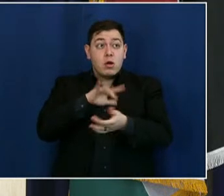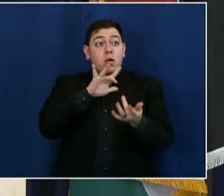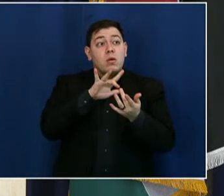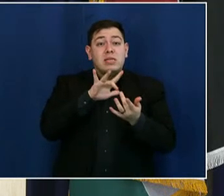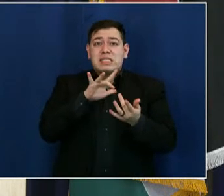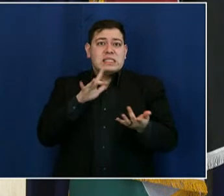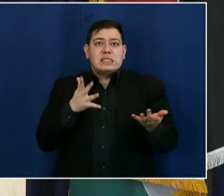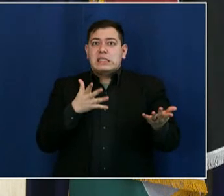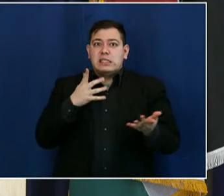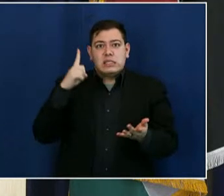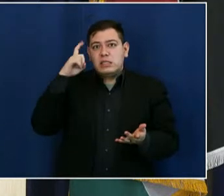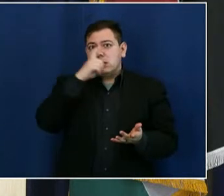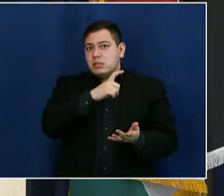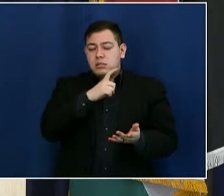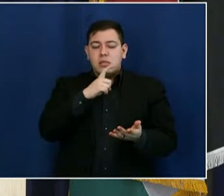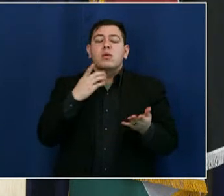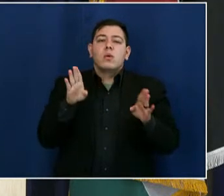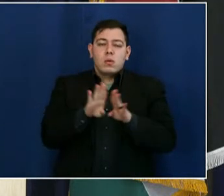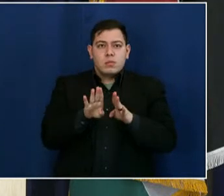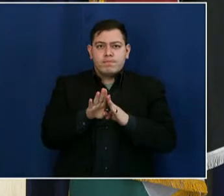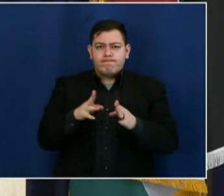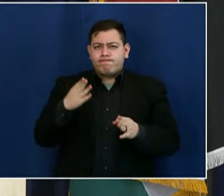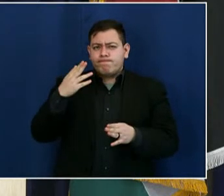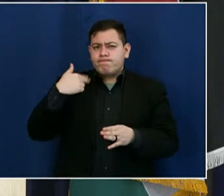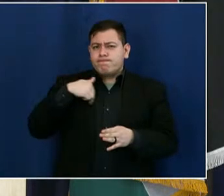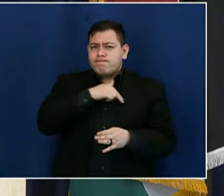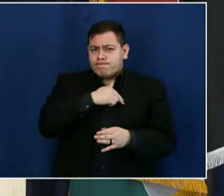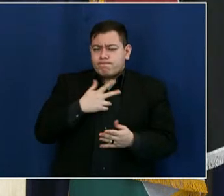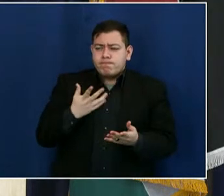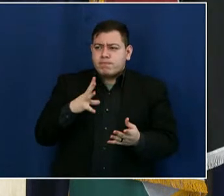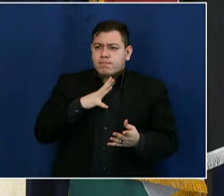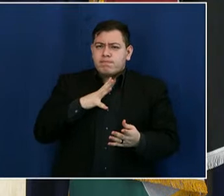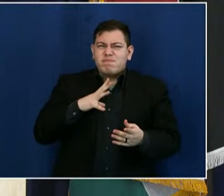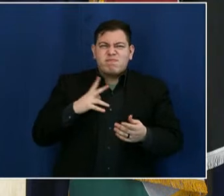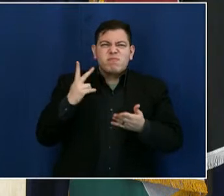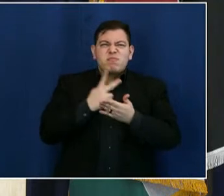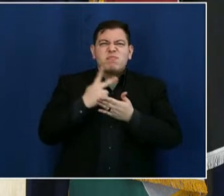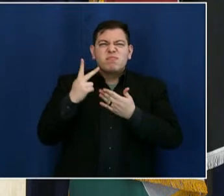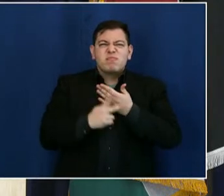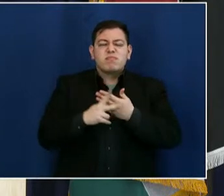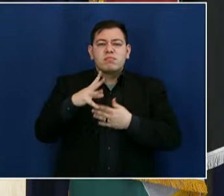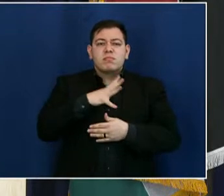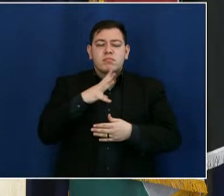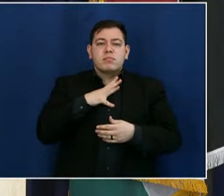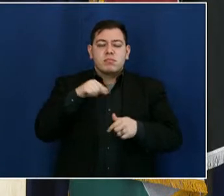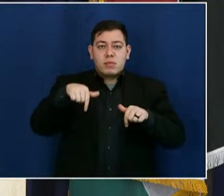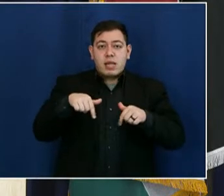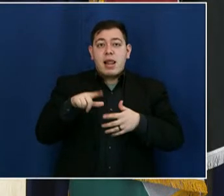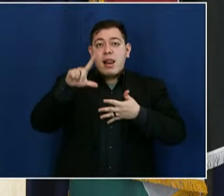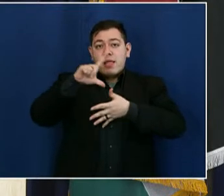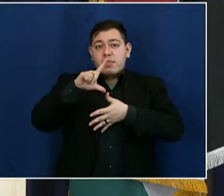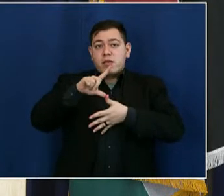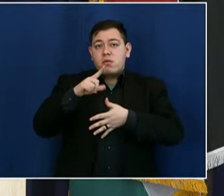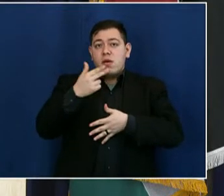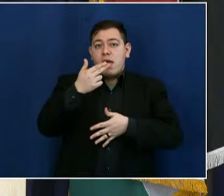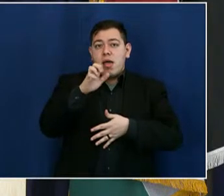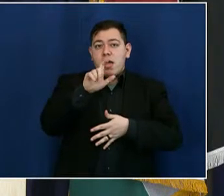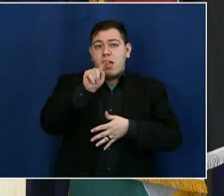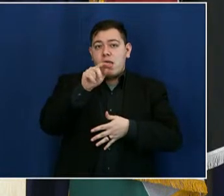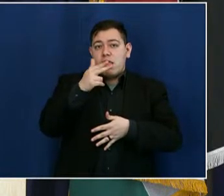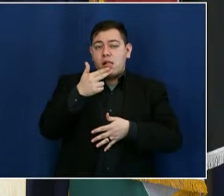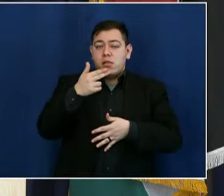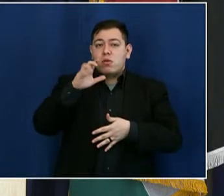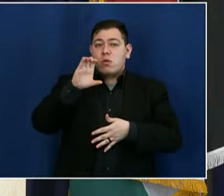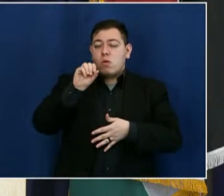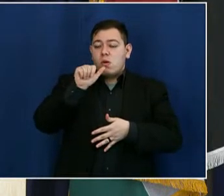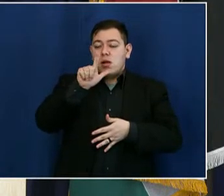es trabajando con las comunidades. Yo sé que hay programas, por ejemplo, el Latino Health Coalition aquí en San Diego está trabajando para